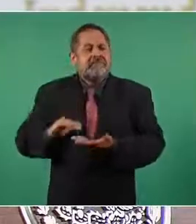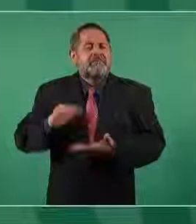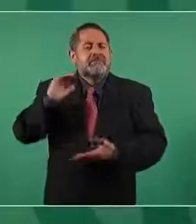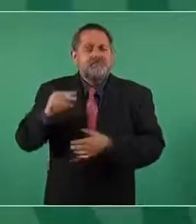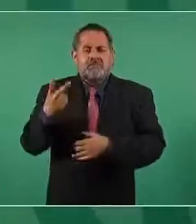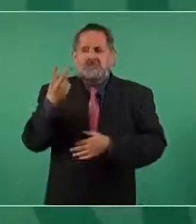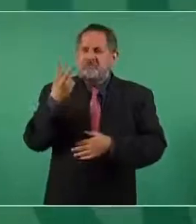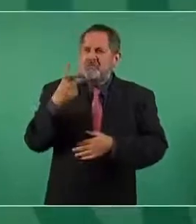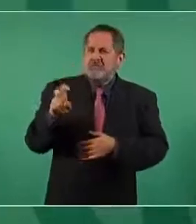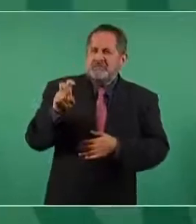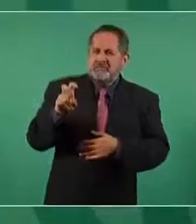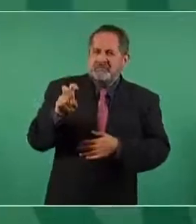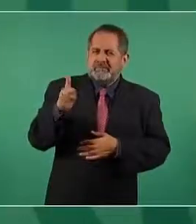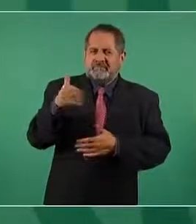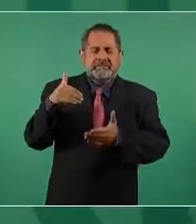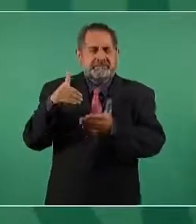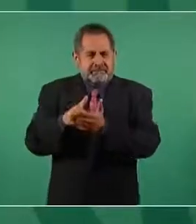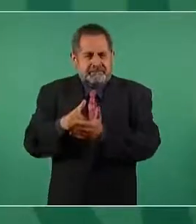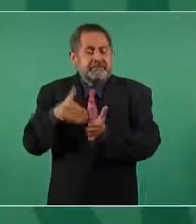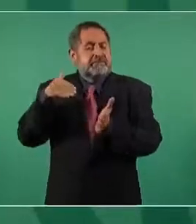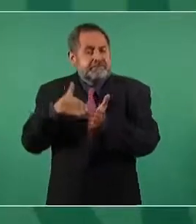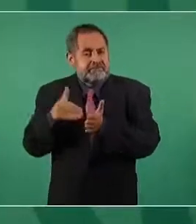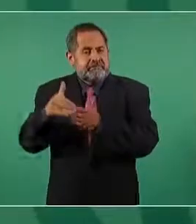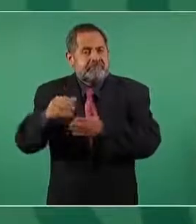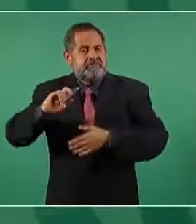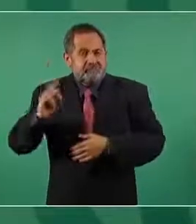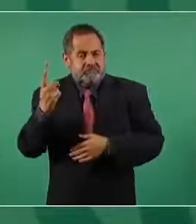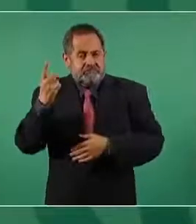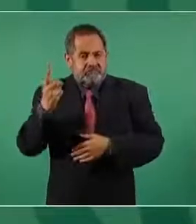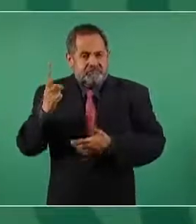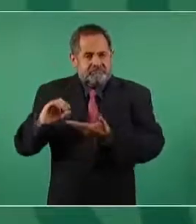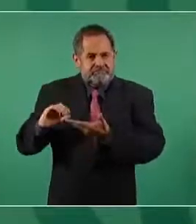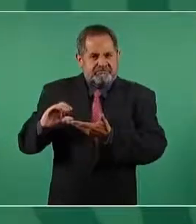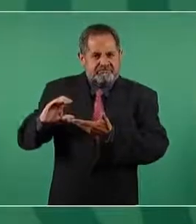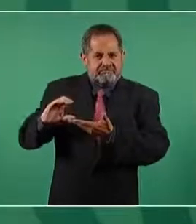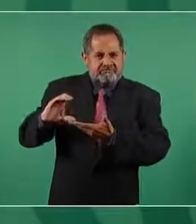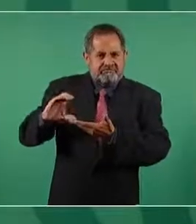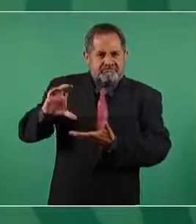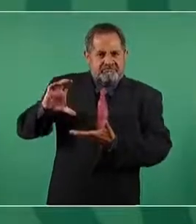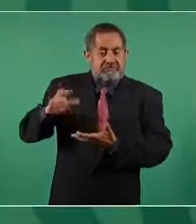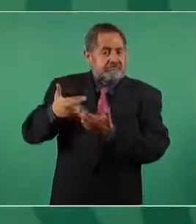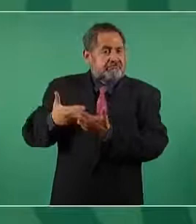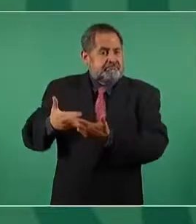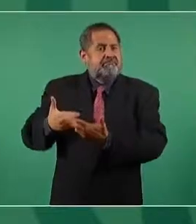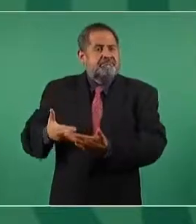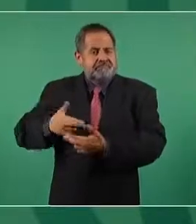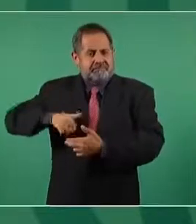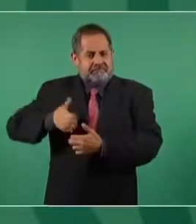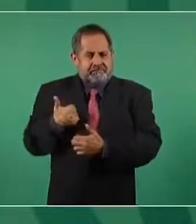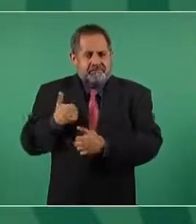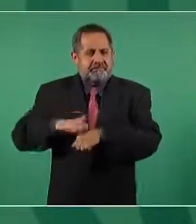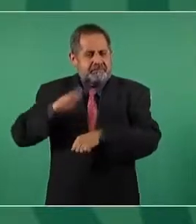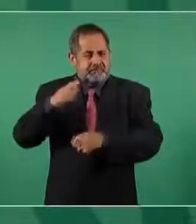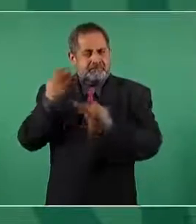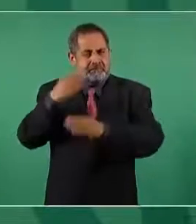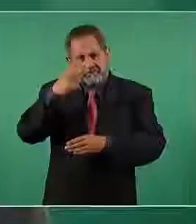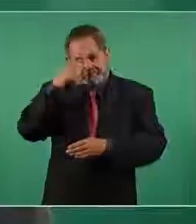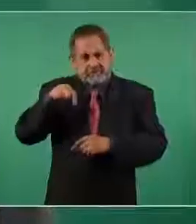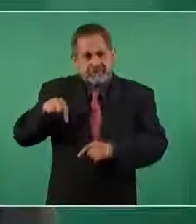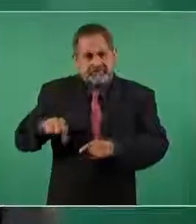son 206 mil millones de dólares, que han crecido las reservas del Banco de